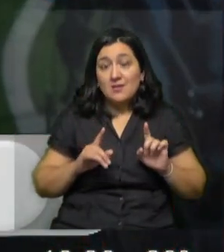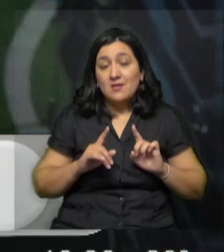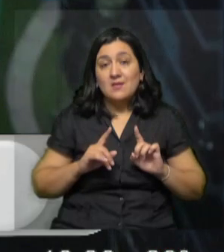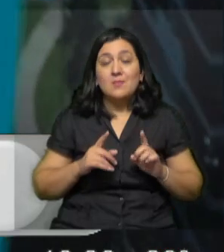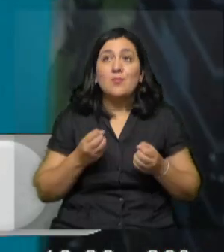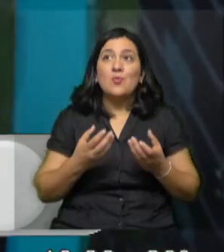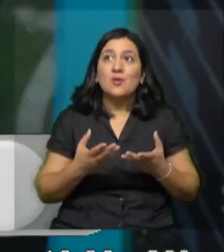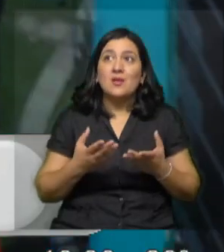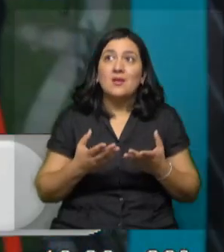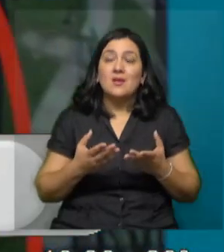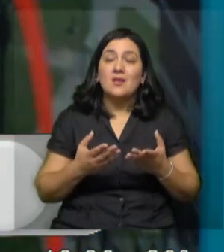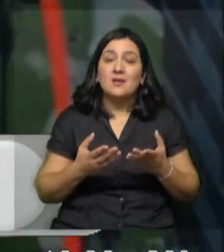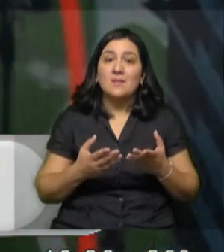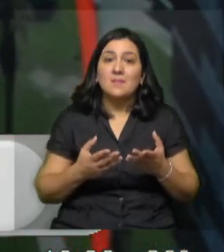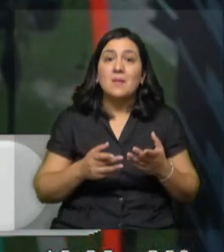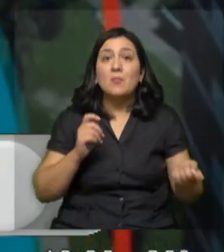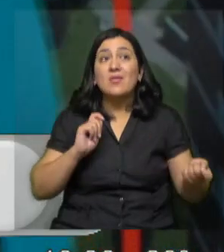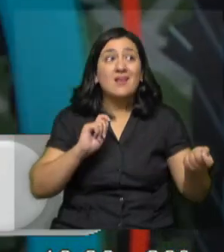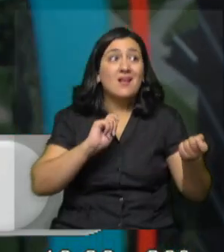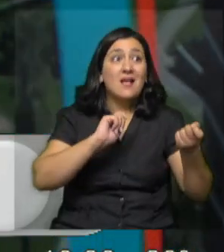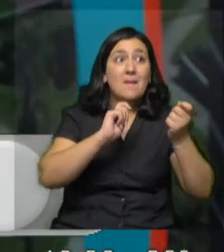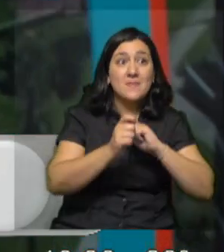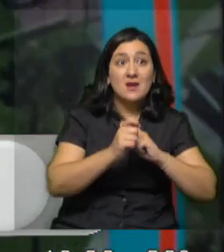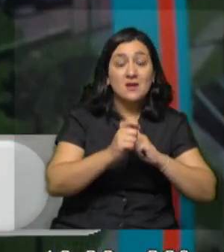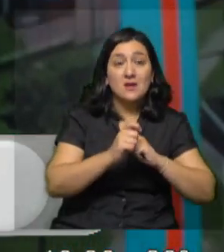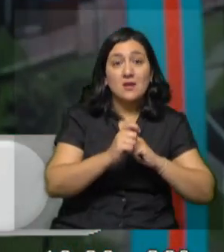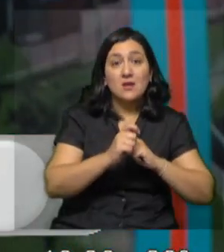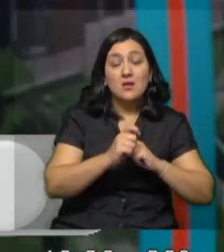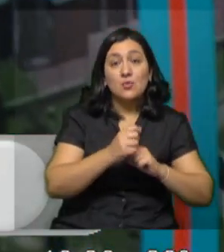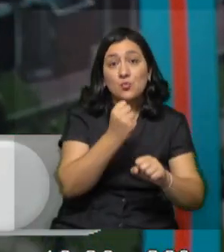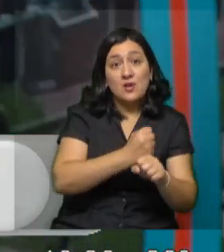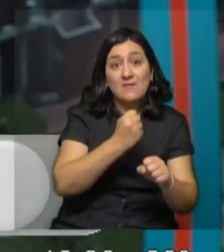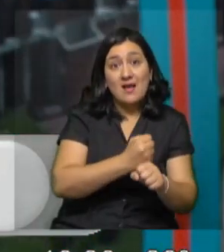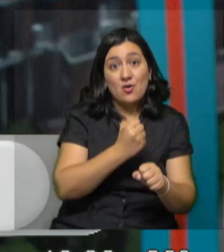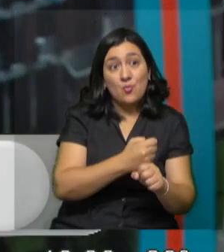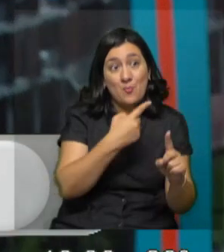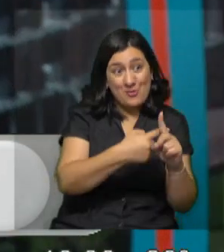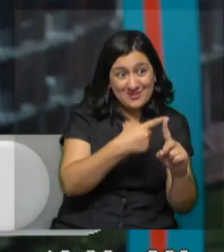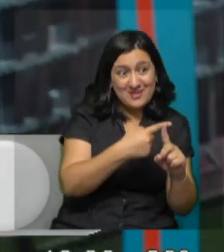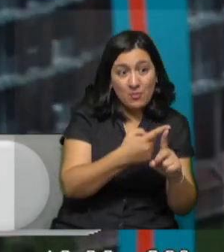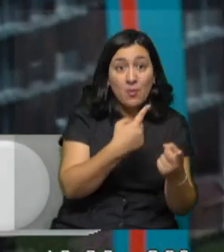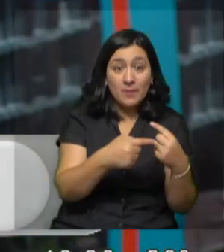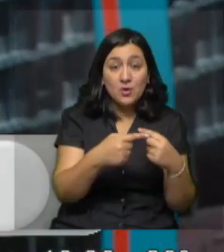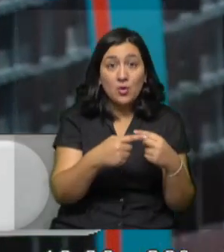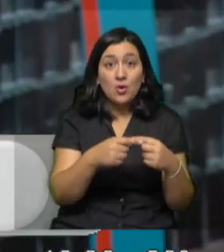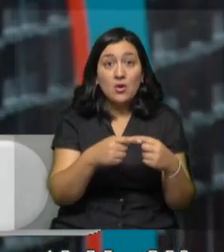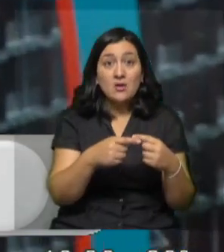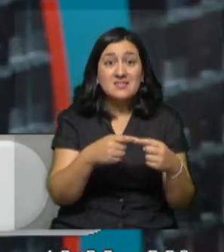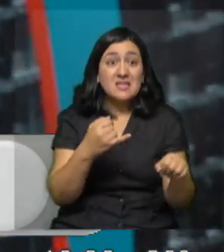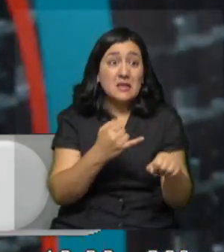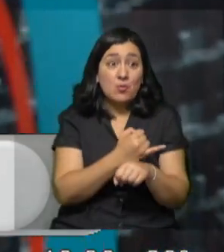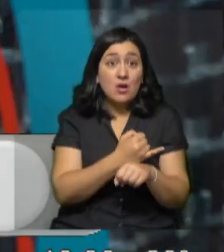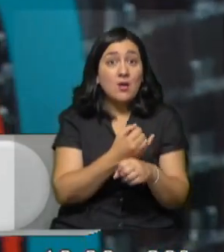momentos porque podés cambiar tu carrera para bien, pero también en pocos meses puedes dar unos pasos